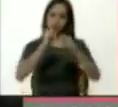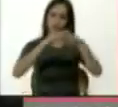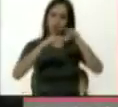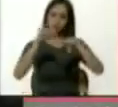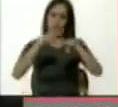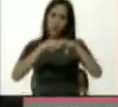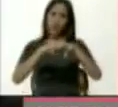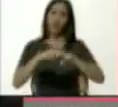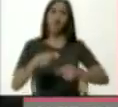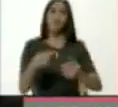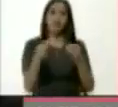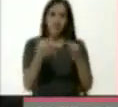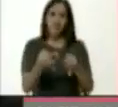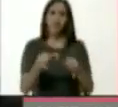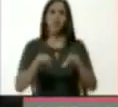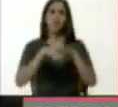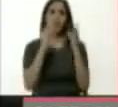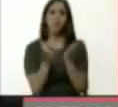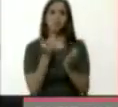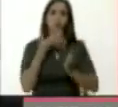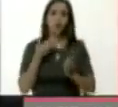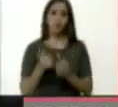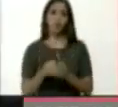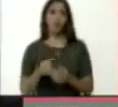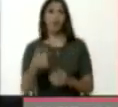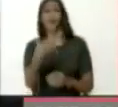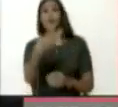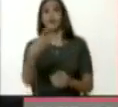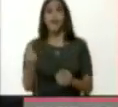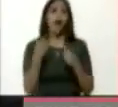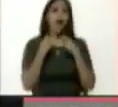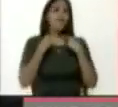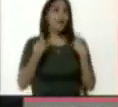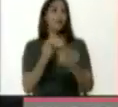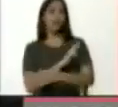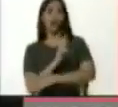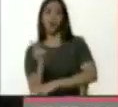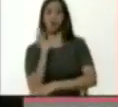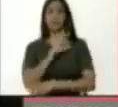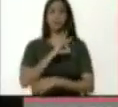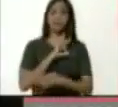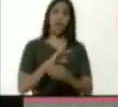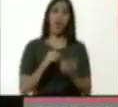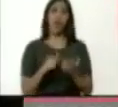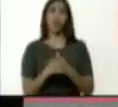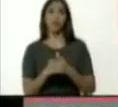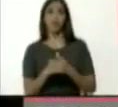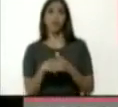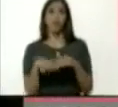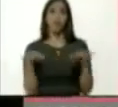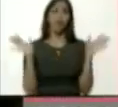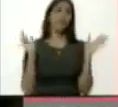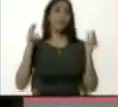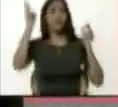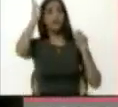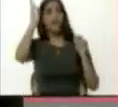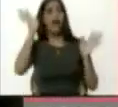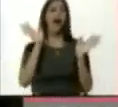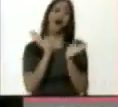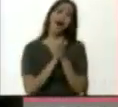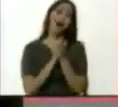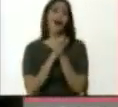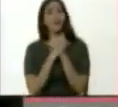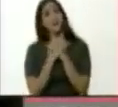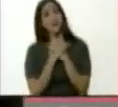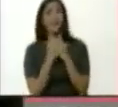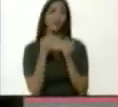construir realmente un mundo mejor. No que sea la moda de las redes sociales, salir sobando el indígena, ay, el indígena chévere